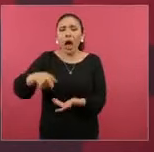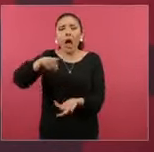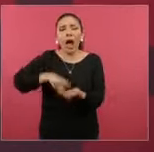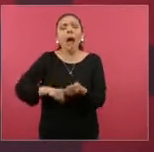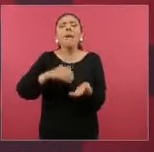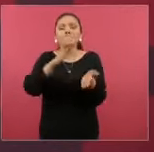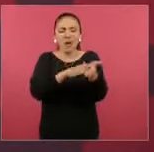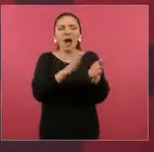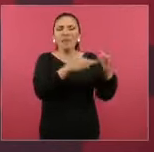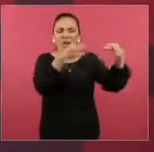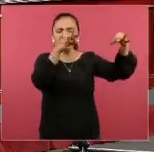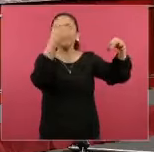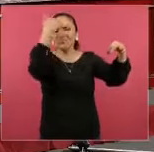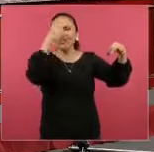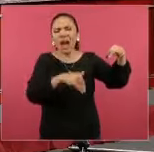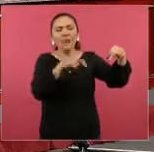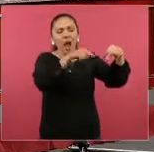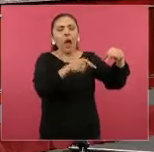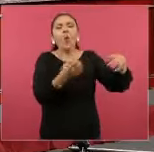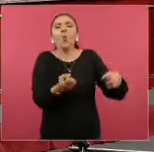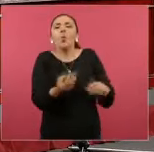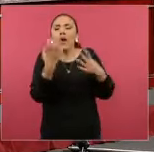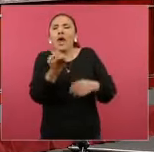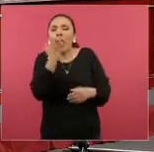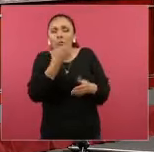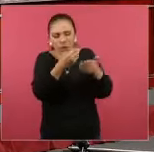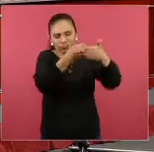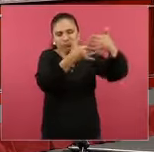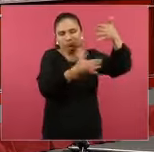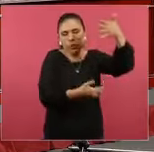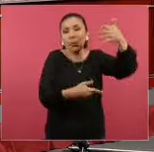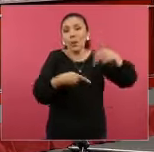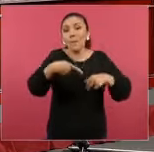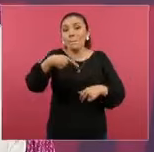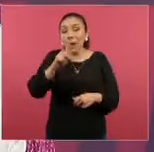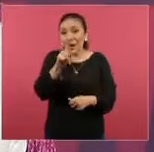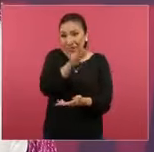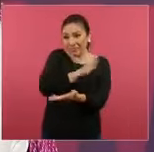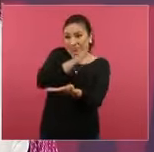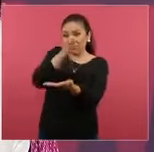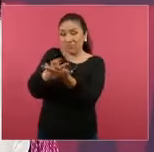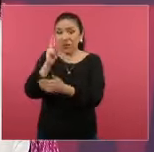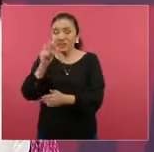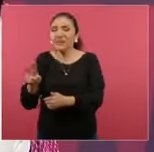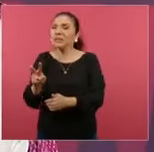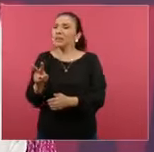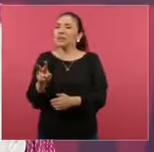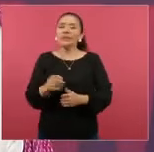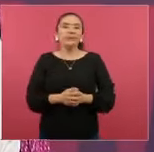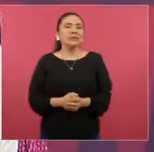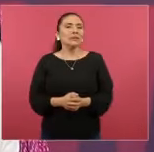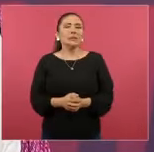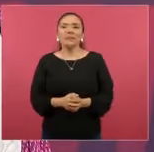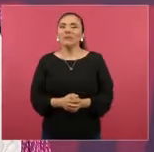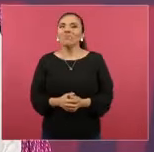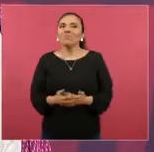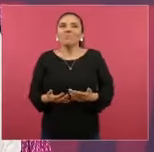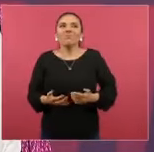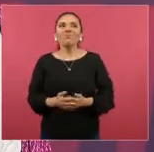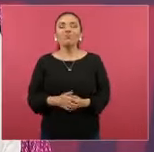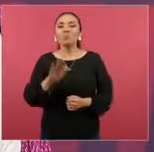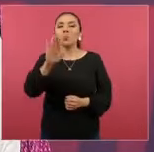el papel y siempre sabía cuántas telesecundarias había, pero era una situación que se veía como